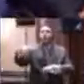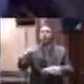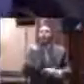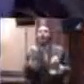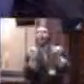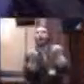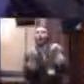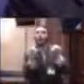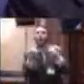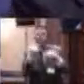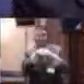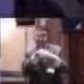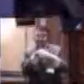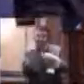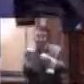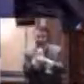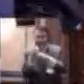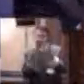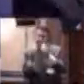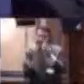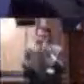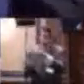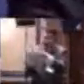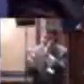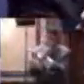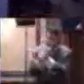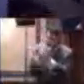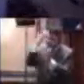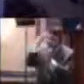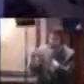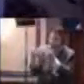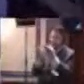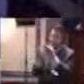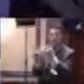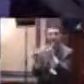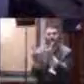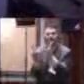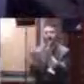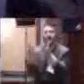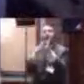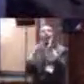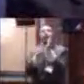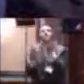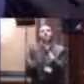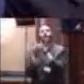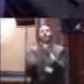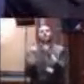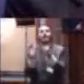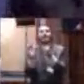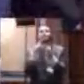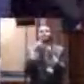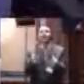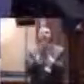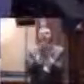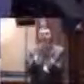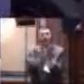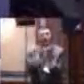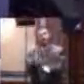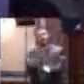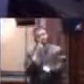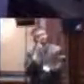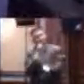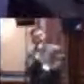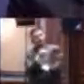lugar y se hace conforme a la ley. Entonces hay un catálogo de requisitos puntuales que la autoridad electoral, que en México